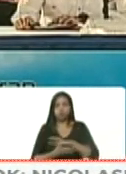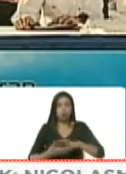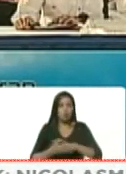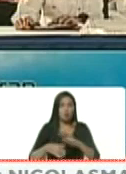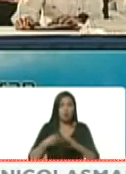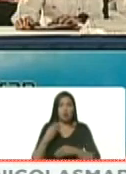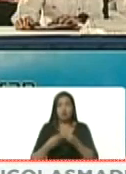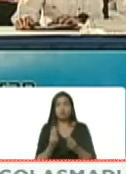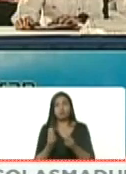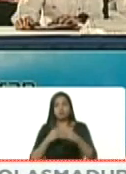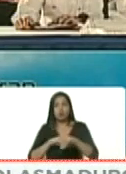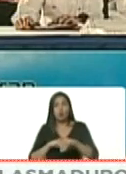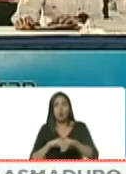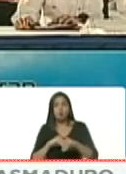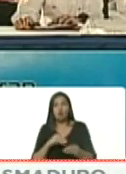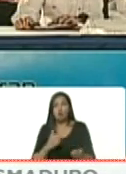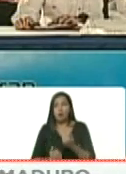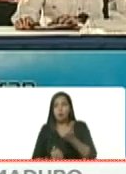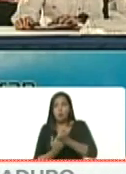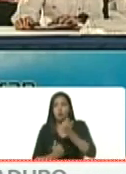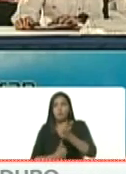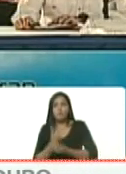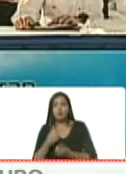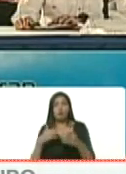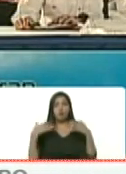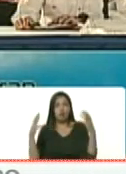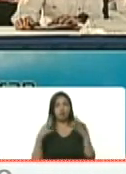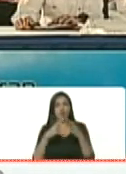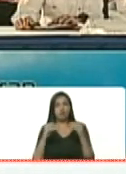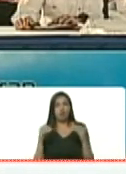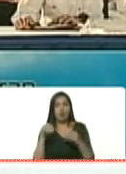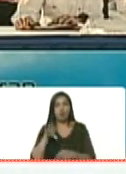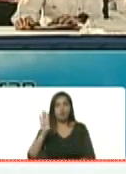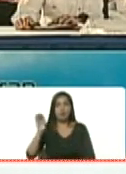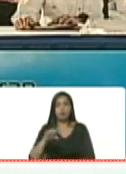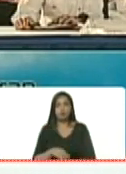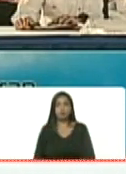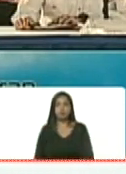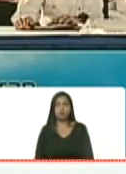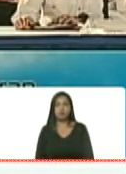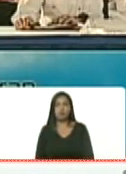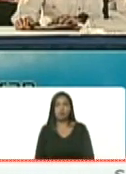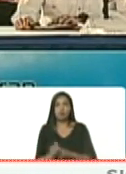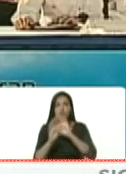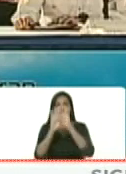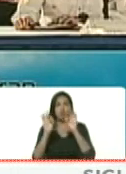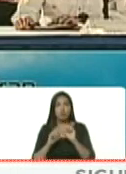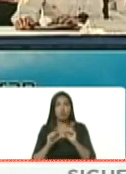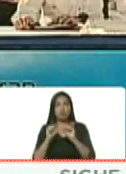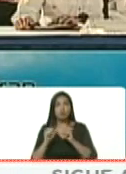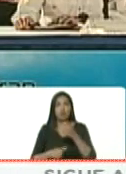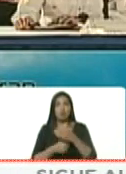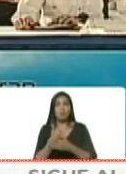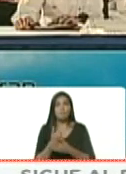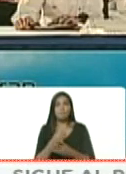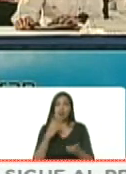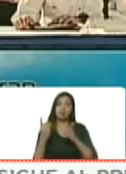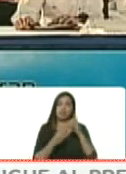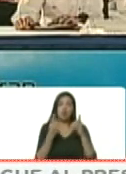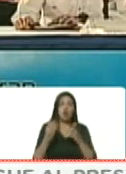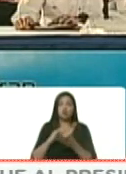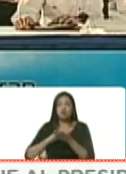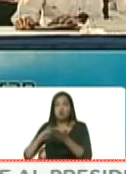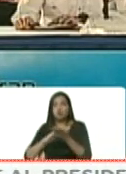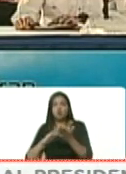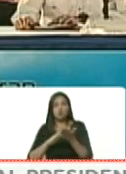lograr acuerdos sólidos sobre las grandes materias del país y de manera permanente dialogar y